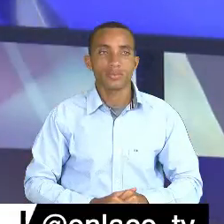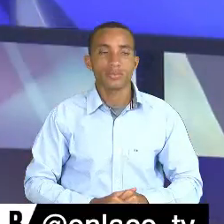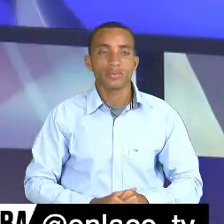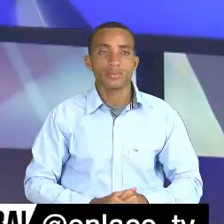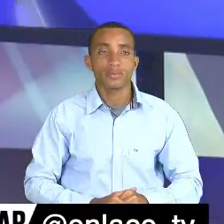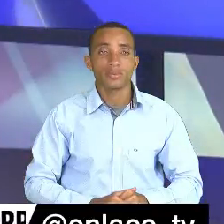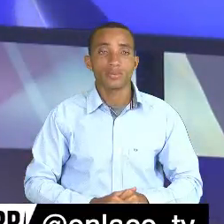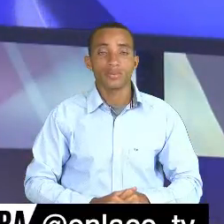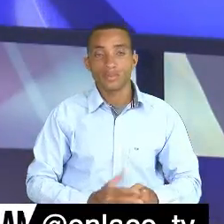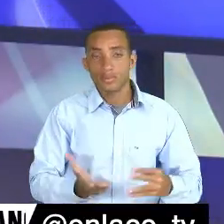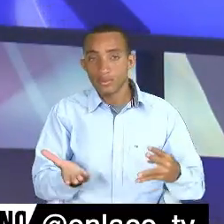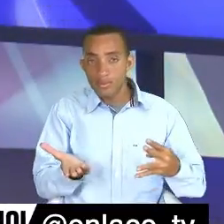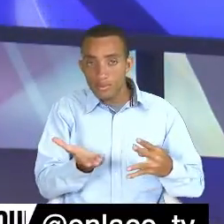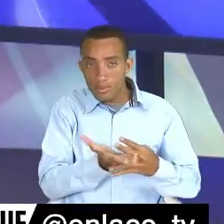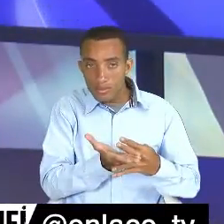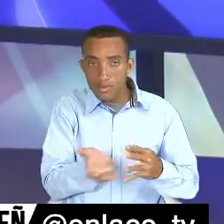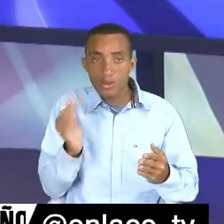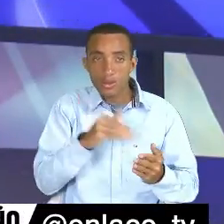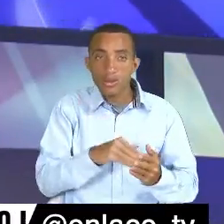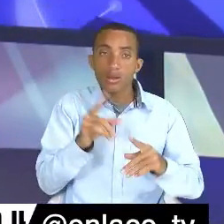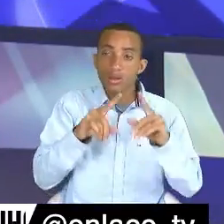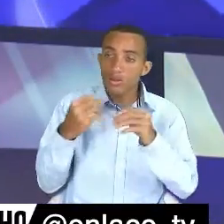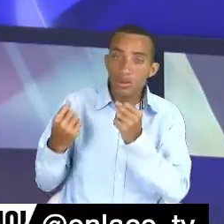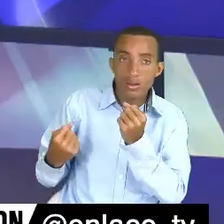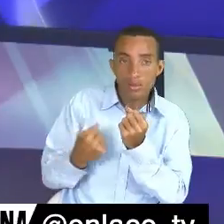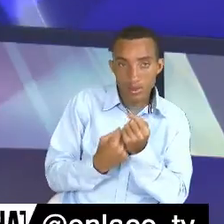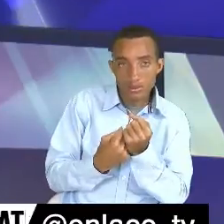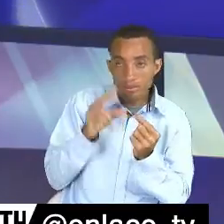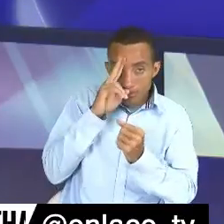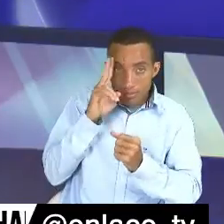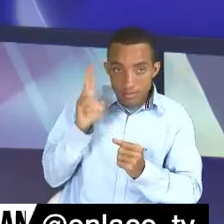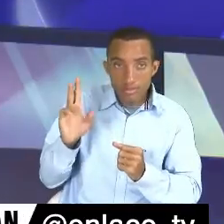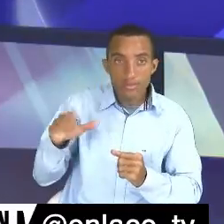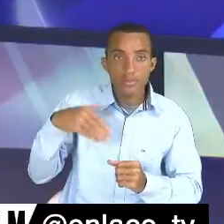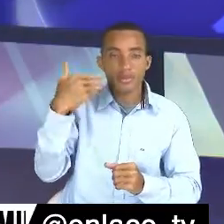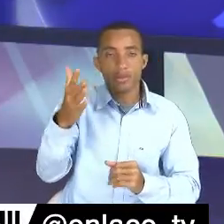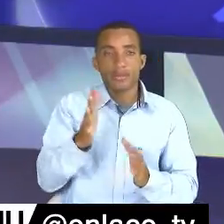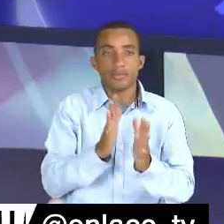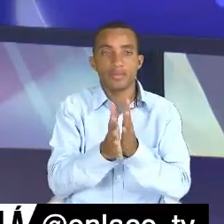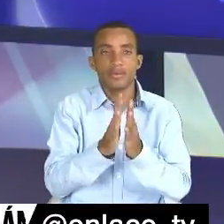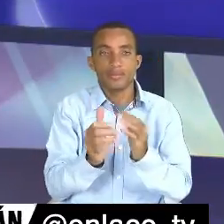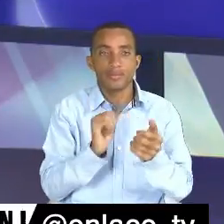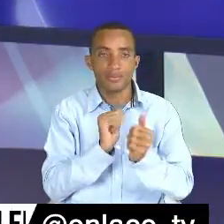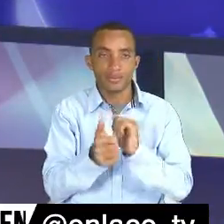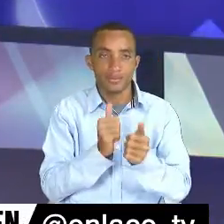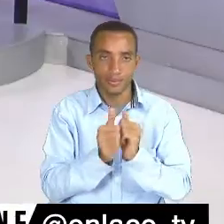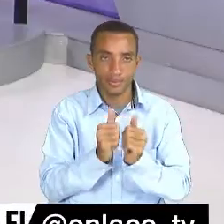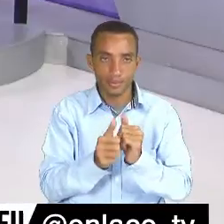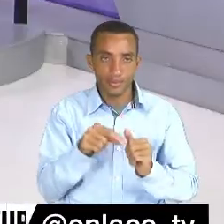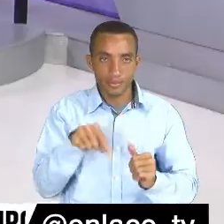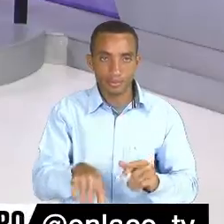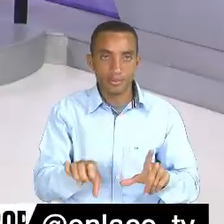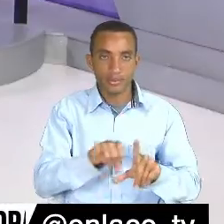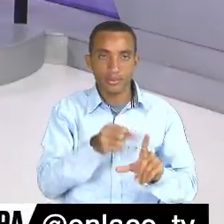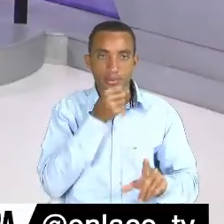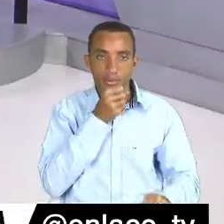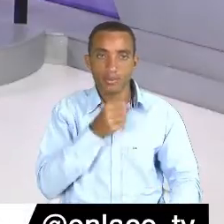Hacemos una nueva pausa de reconocimiento a nuestros patrocinadores. Al regresar les tendremos la información deportiva en Enlace